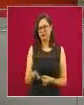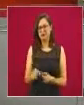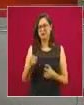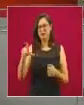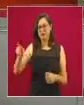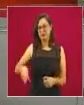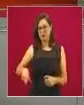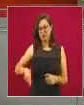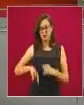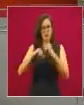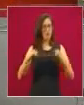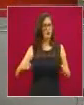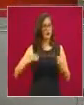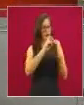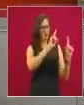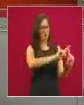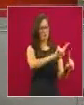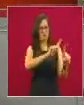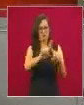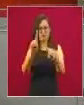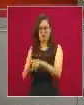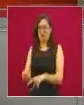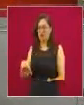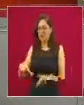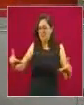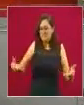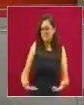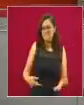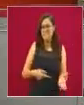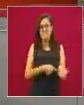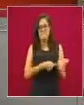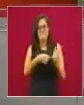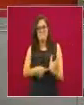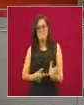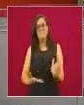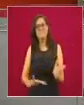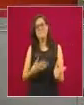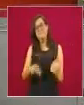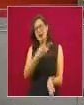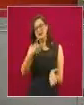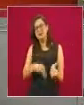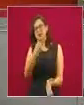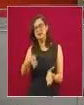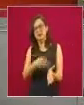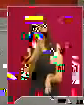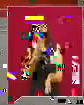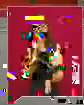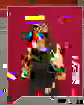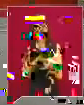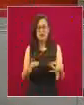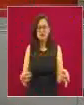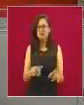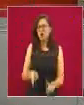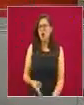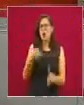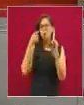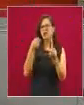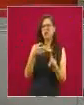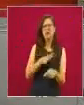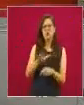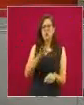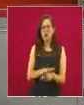del gobierno federal estamos presentando y llevamos presentando desde hace varios meses, pues tienen que ver con